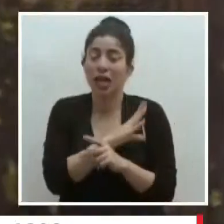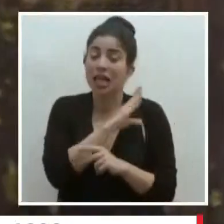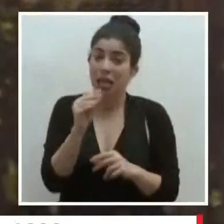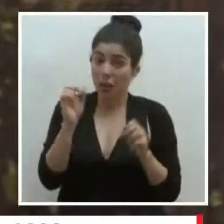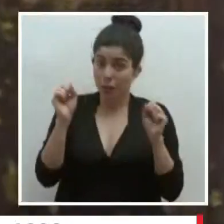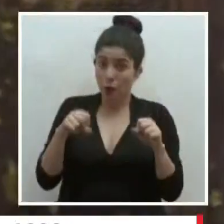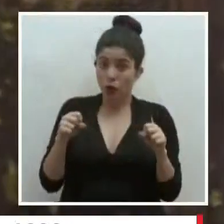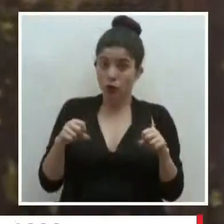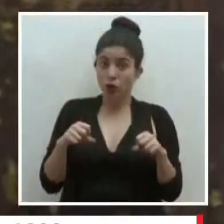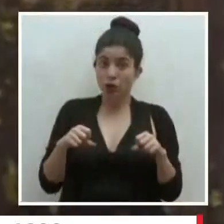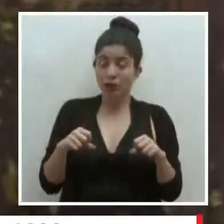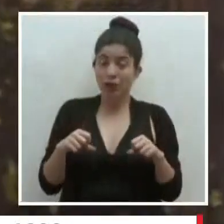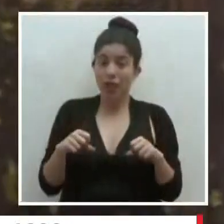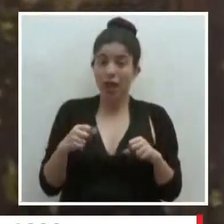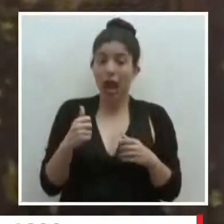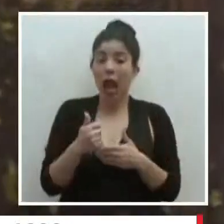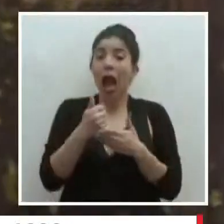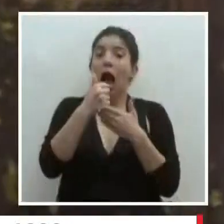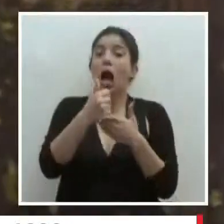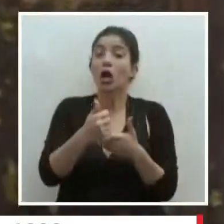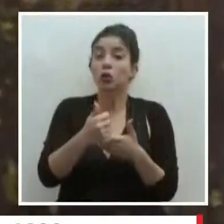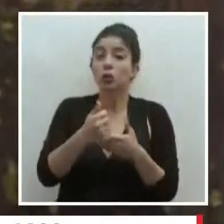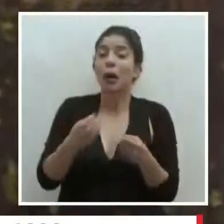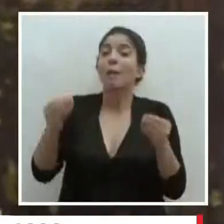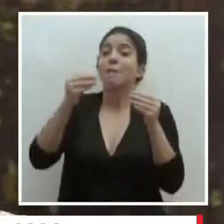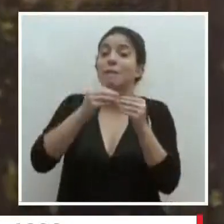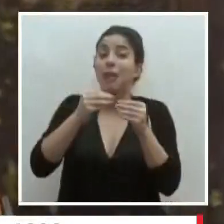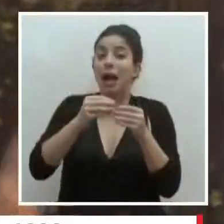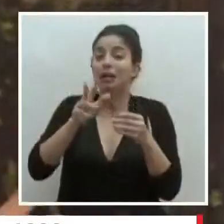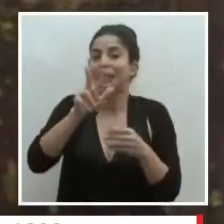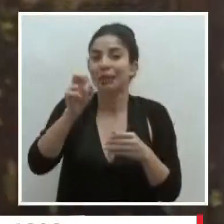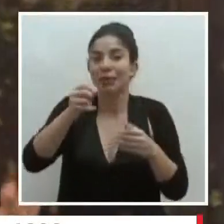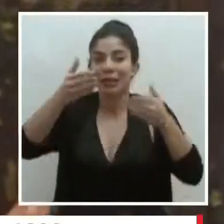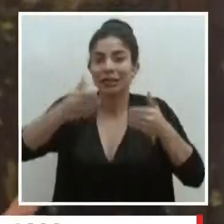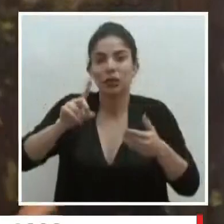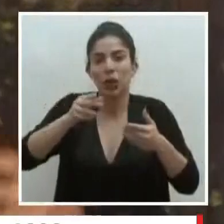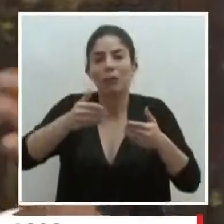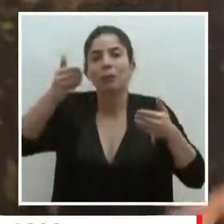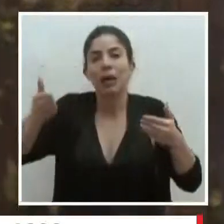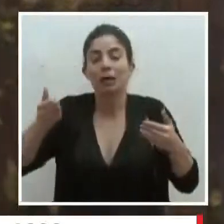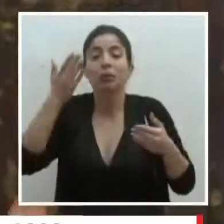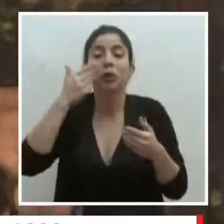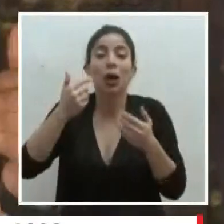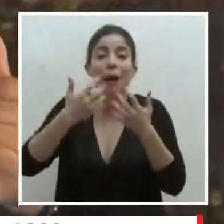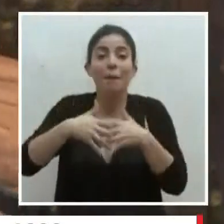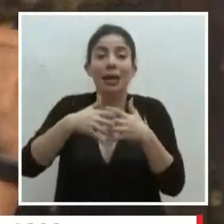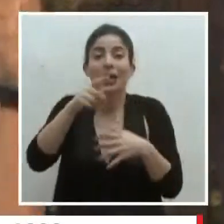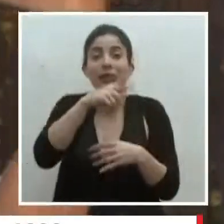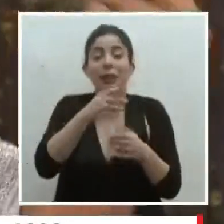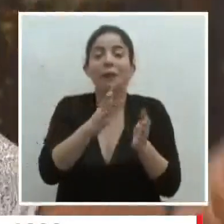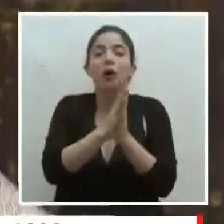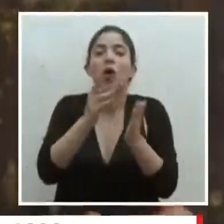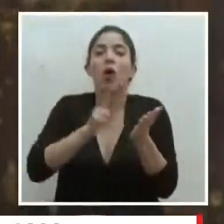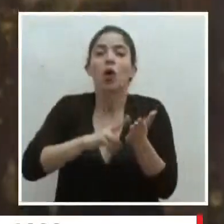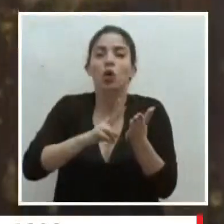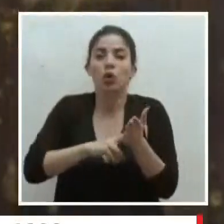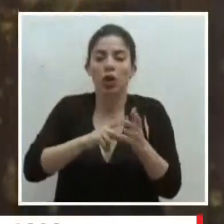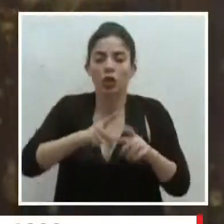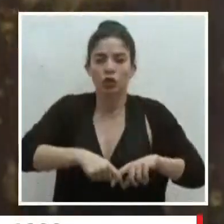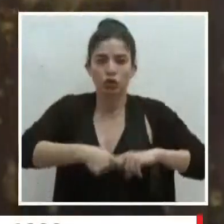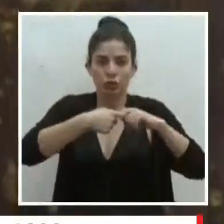ampliar la ayuda por más de 3 meses, porque ya las empresas están pidiendo una ampliación de suspensión de contratos, amplían